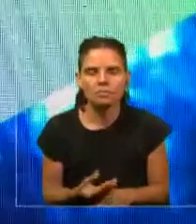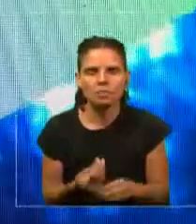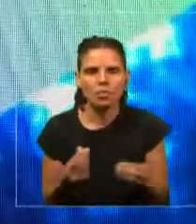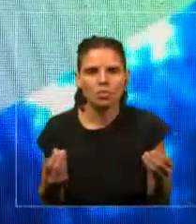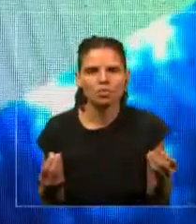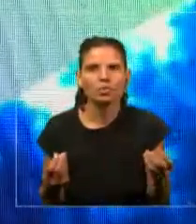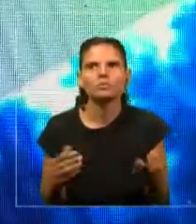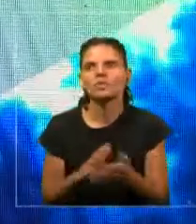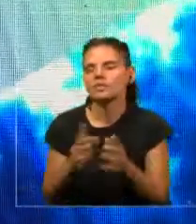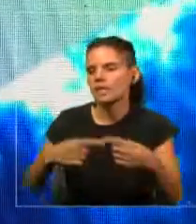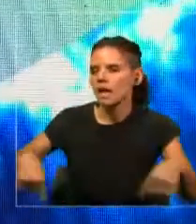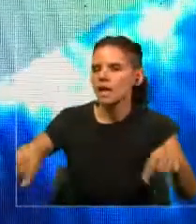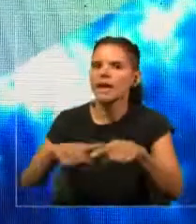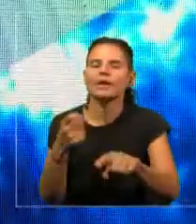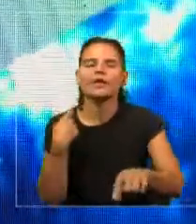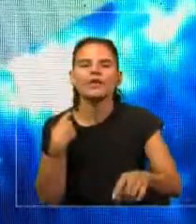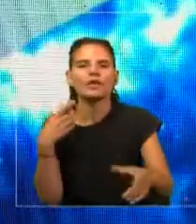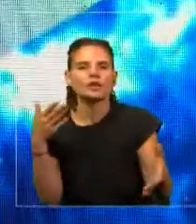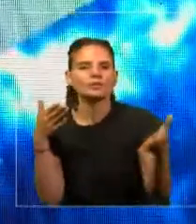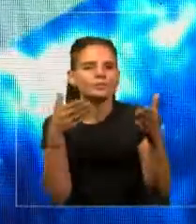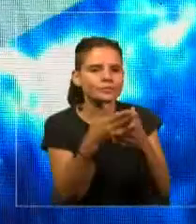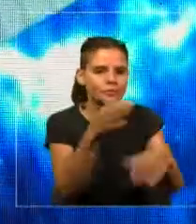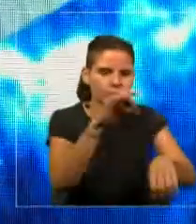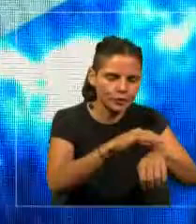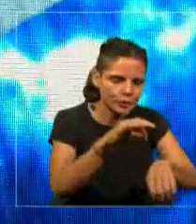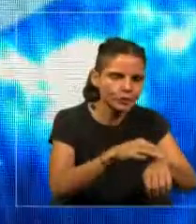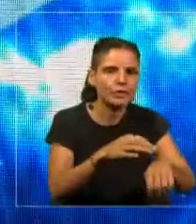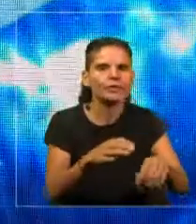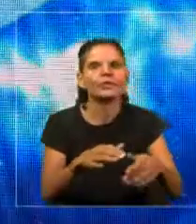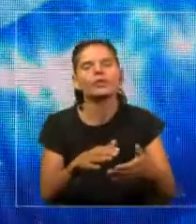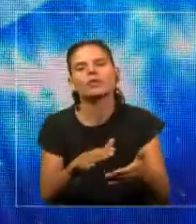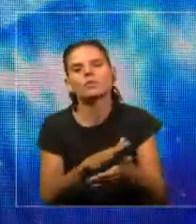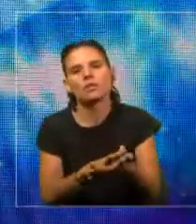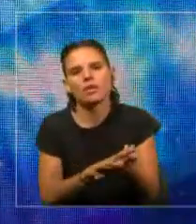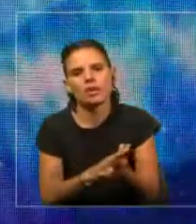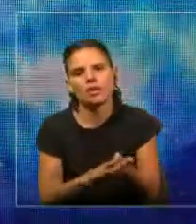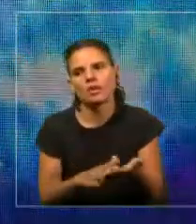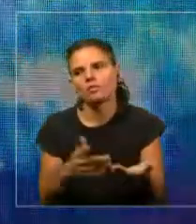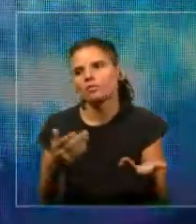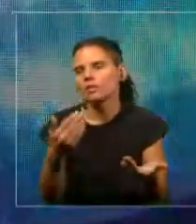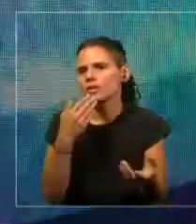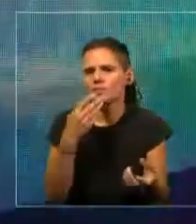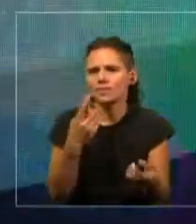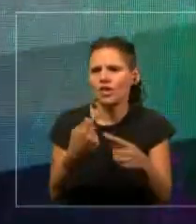centros medicales que se construyen, por ejemplo, Earthlake, Google Earth,